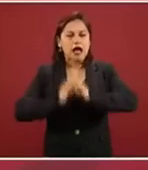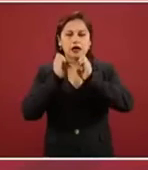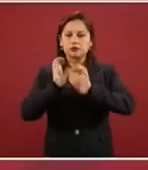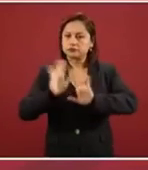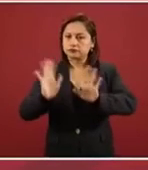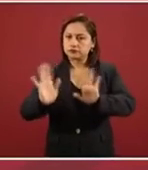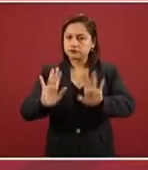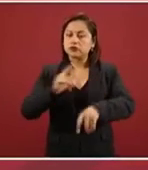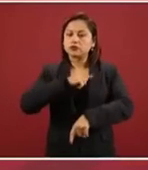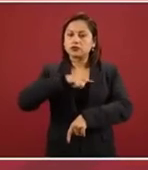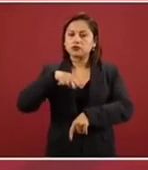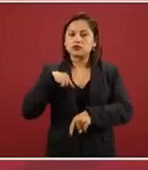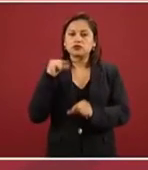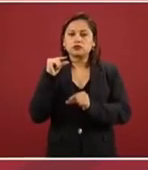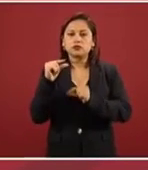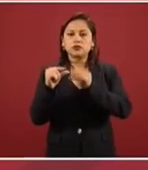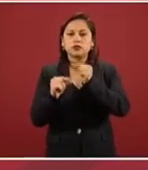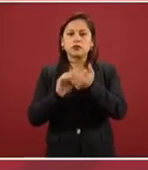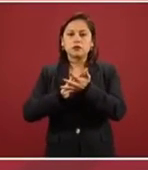de la concordia.